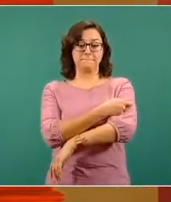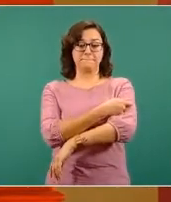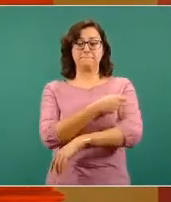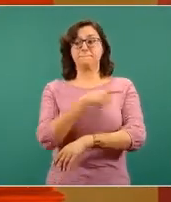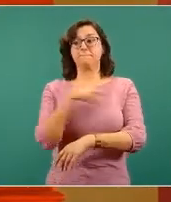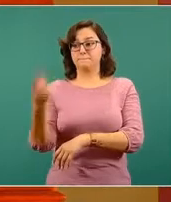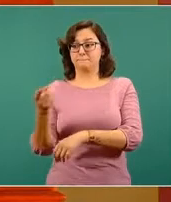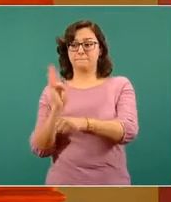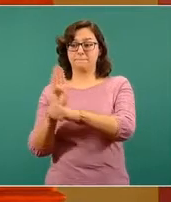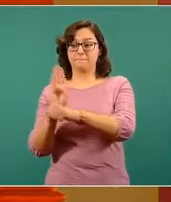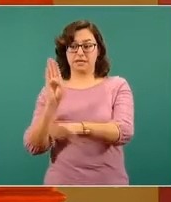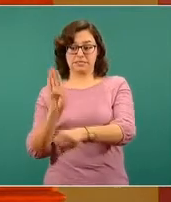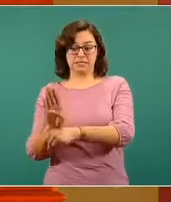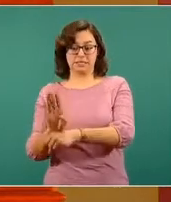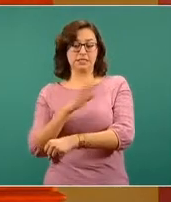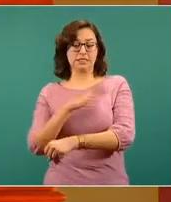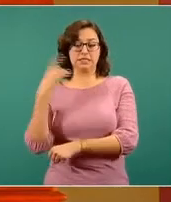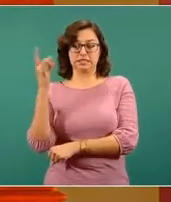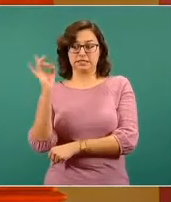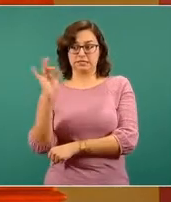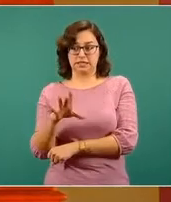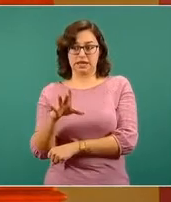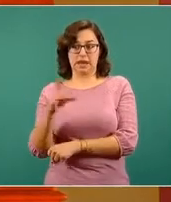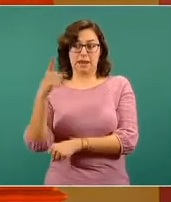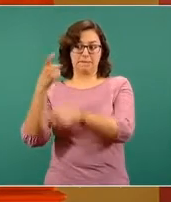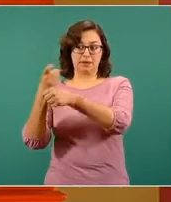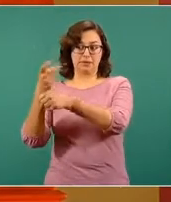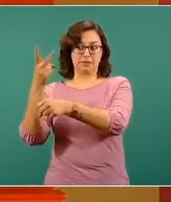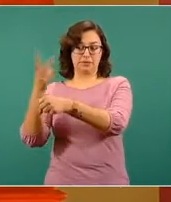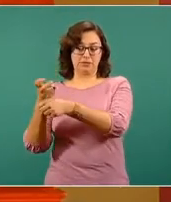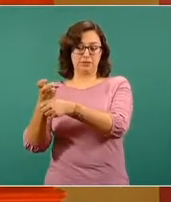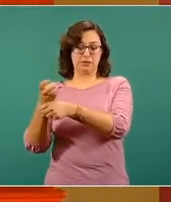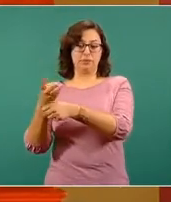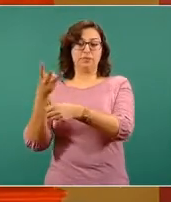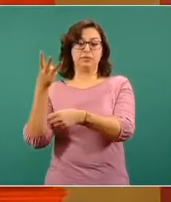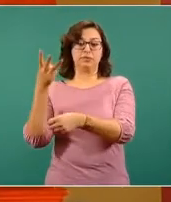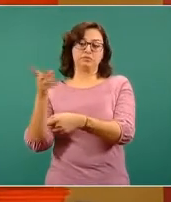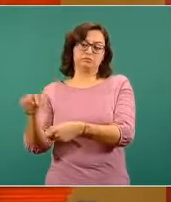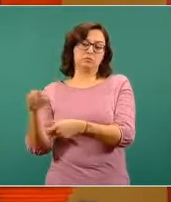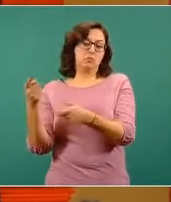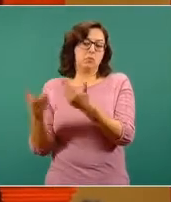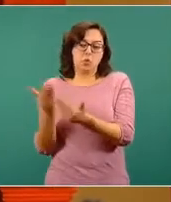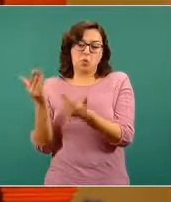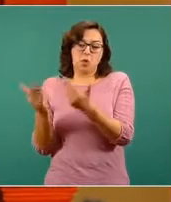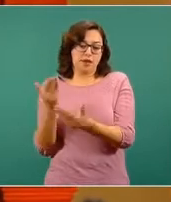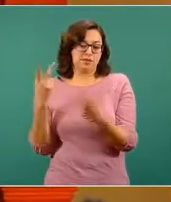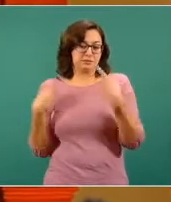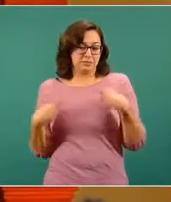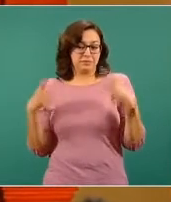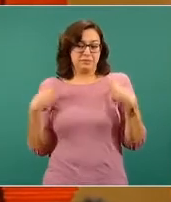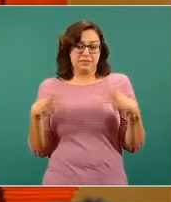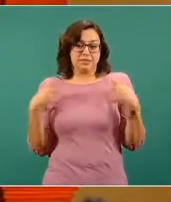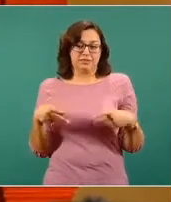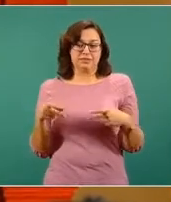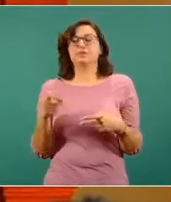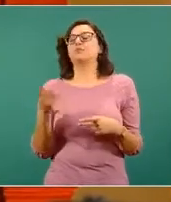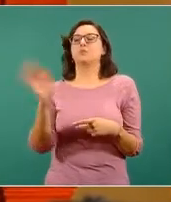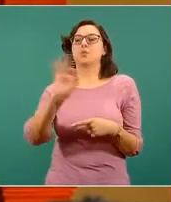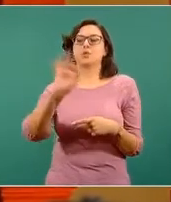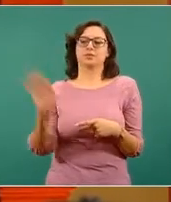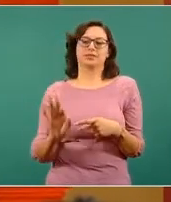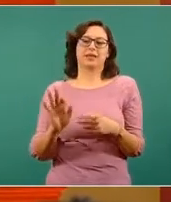solamente Brasil y Chile. Para poblaciones más pequeñas, como la de Chile, desde luego significa un porcentaje